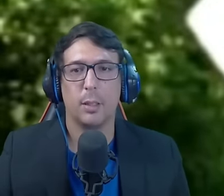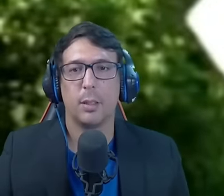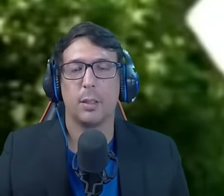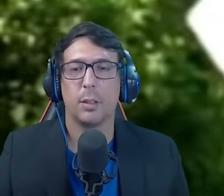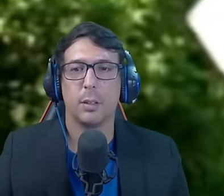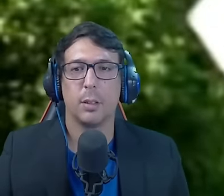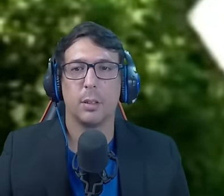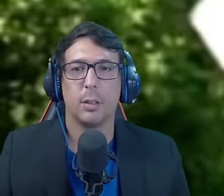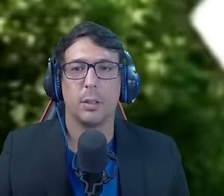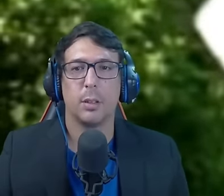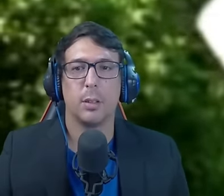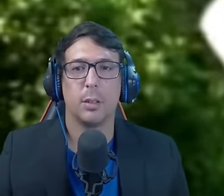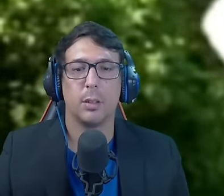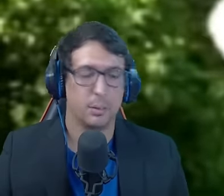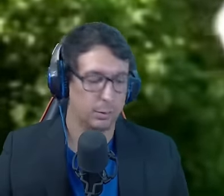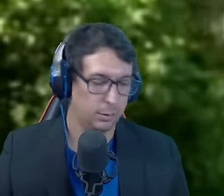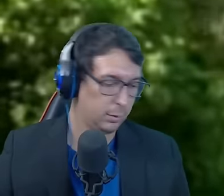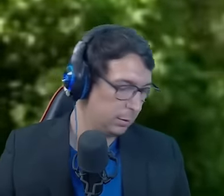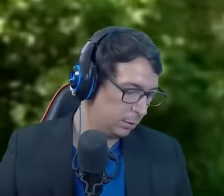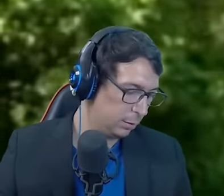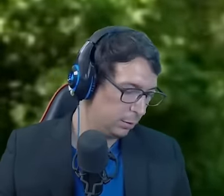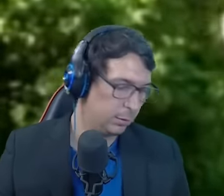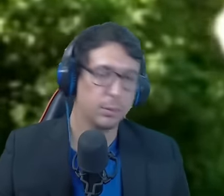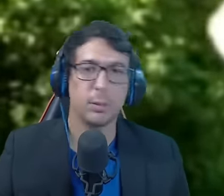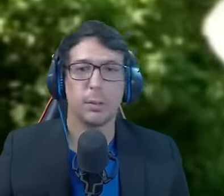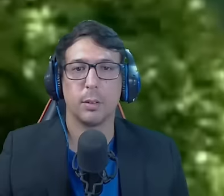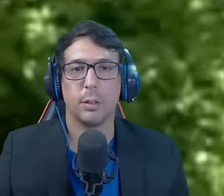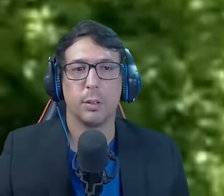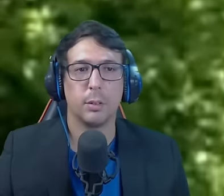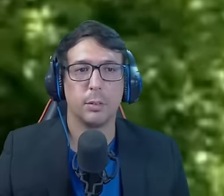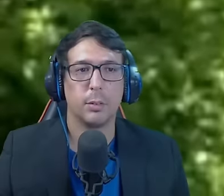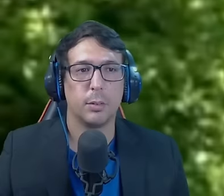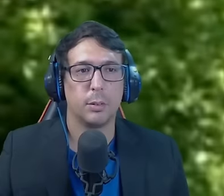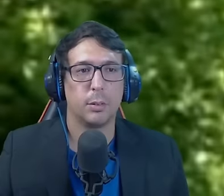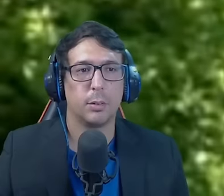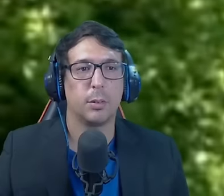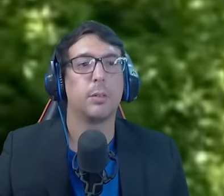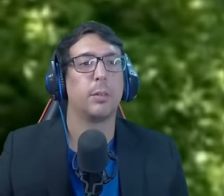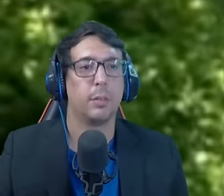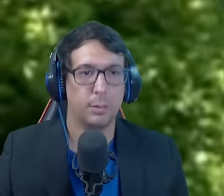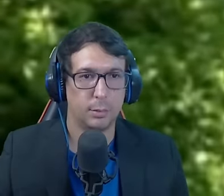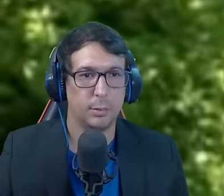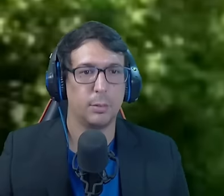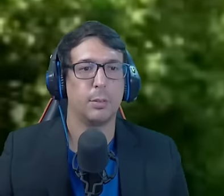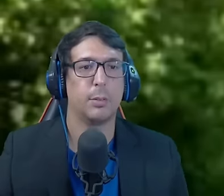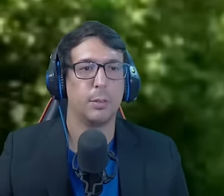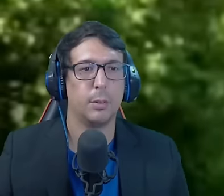del siglo XIX y hasta principios del siglo XX comienza a aparecer un nuevo tipo de inmigrante, el